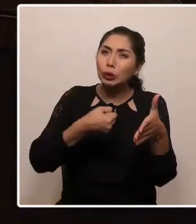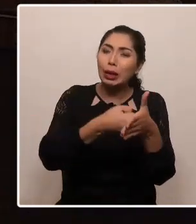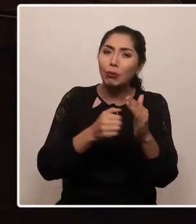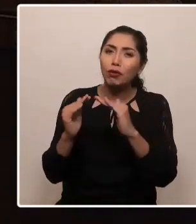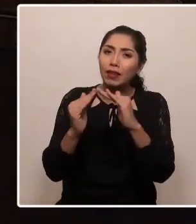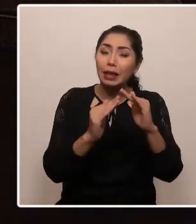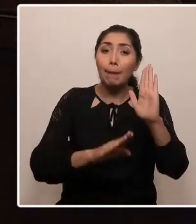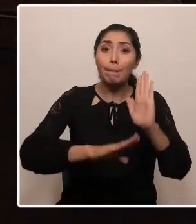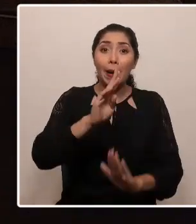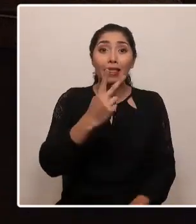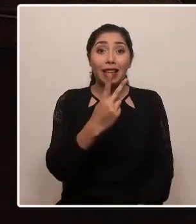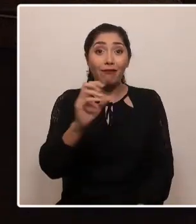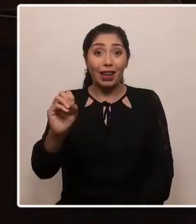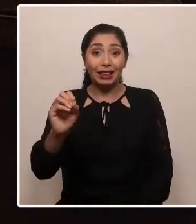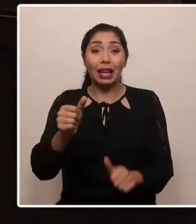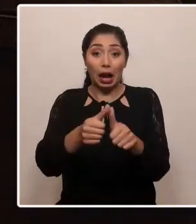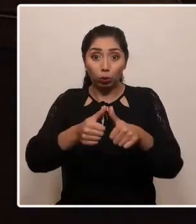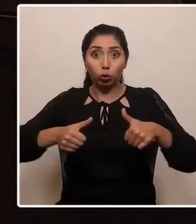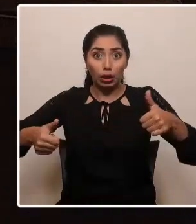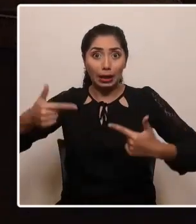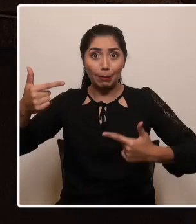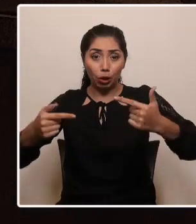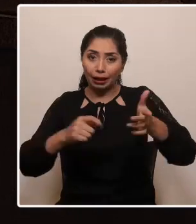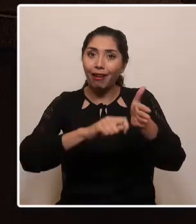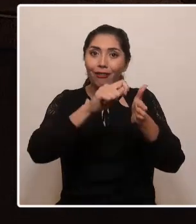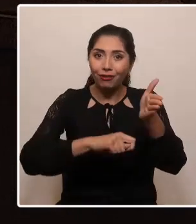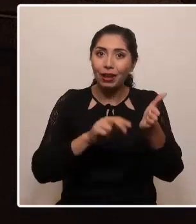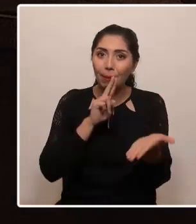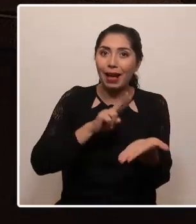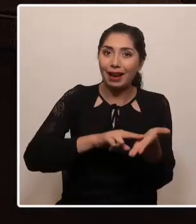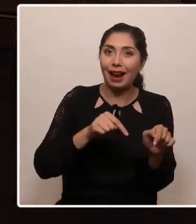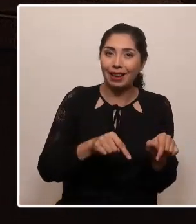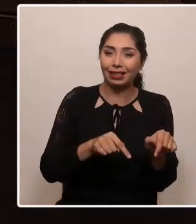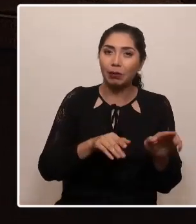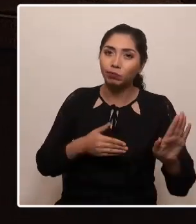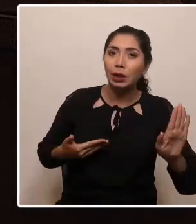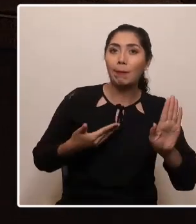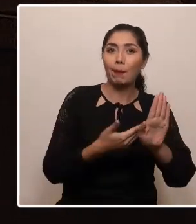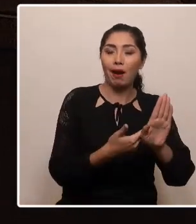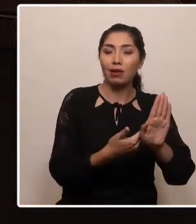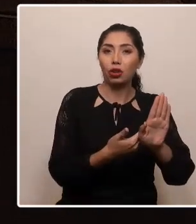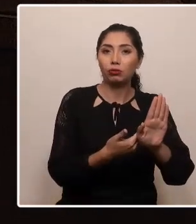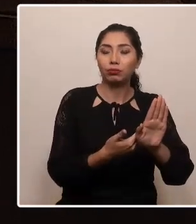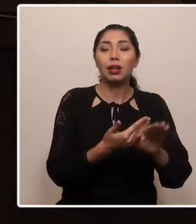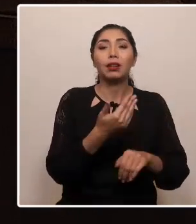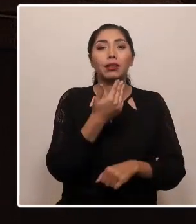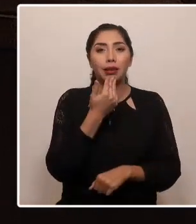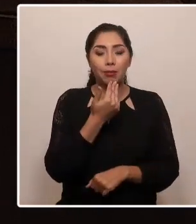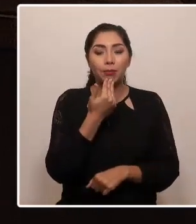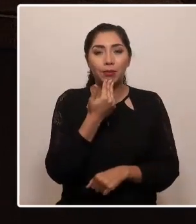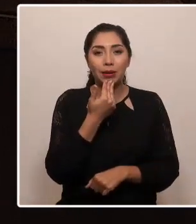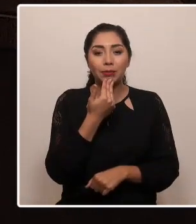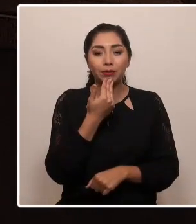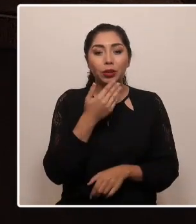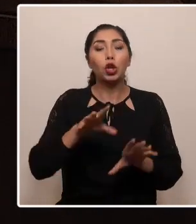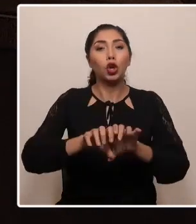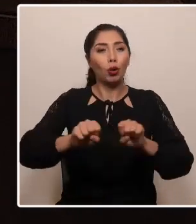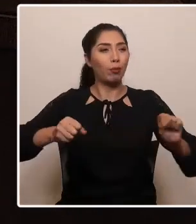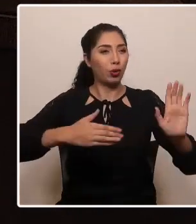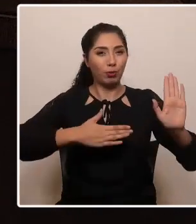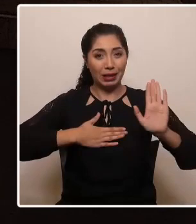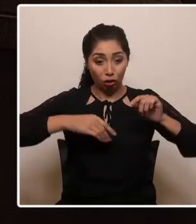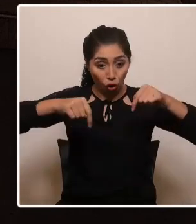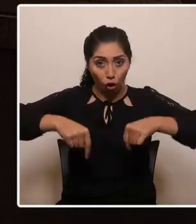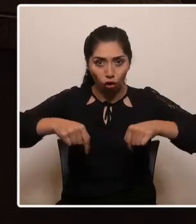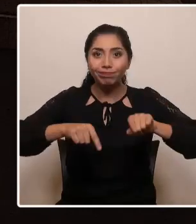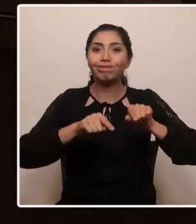20 autoridades políticas de nuestro país que adhirieron a esta carta y, por supuesto, reafirmar el compromiso el día de hoy con este